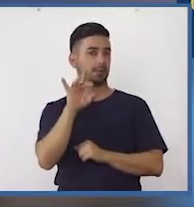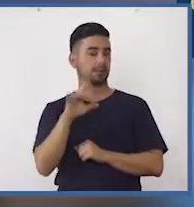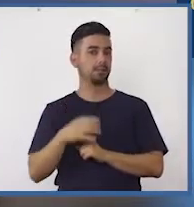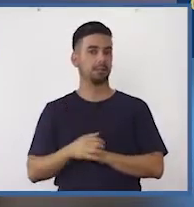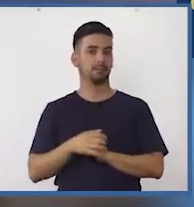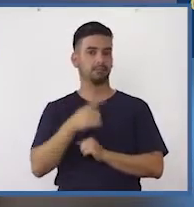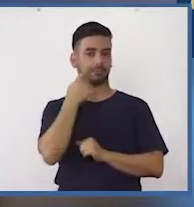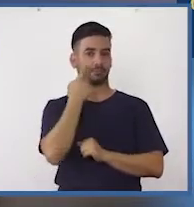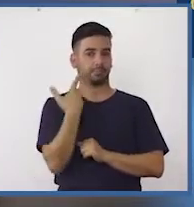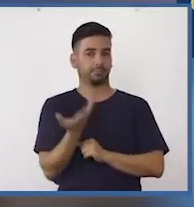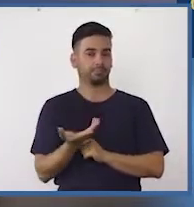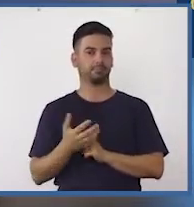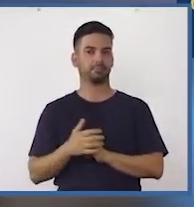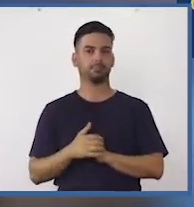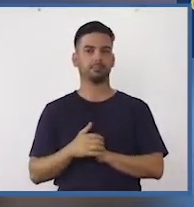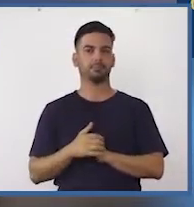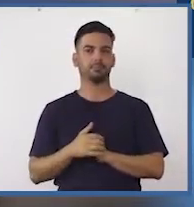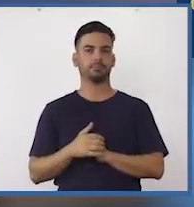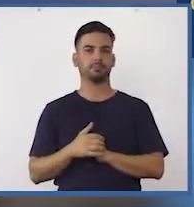consultar.